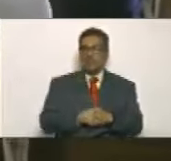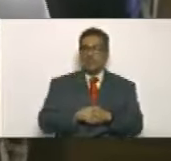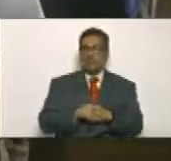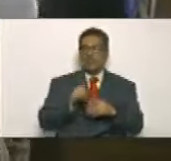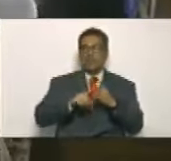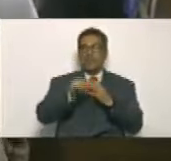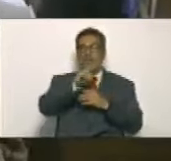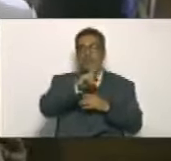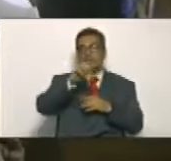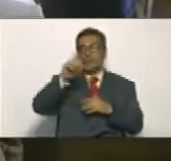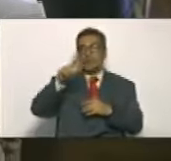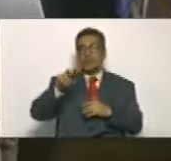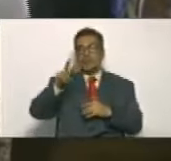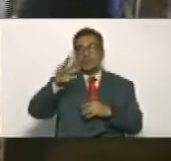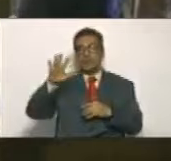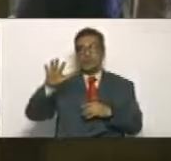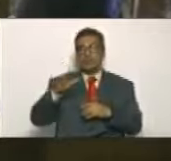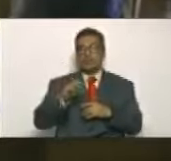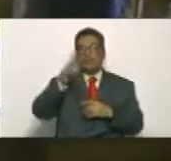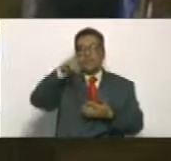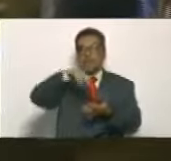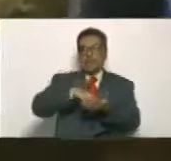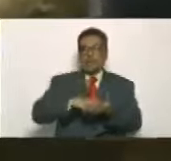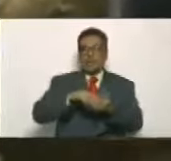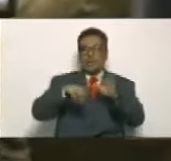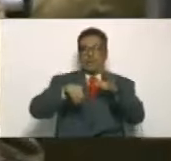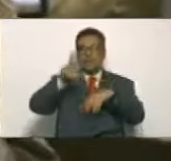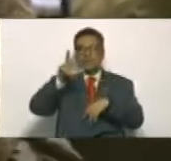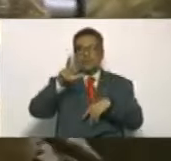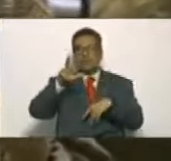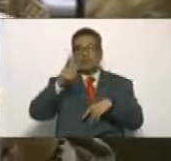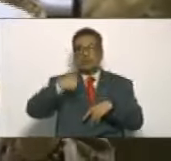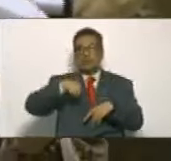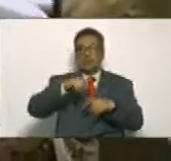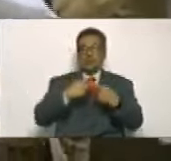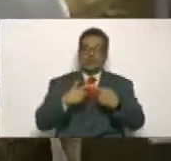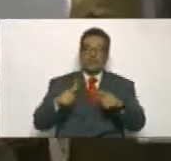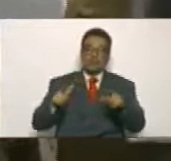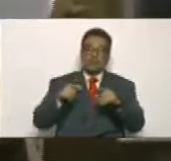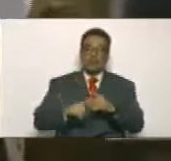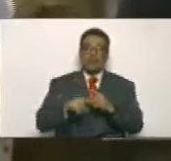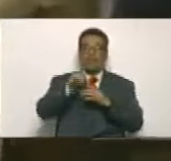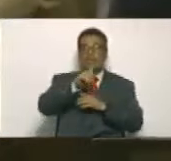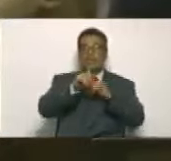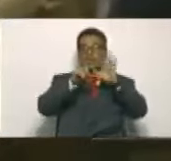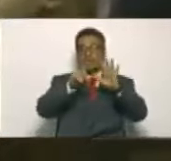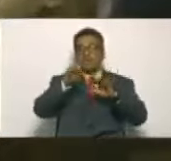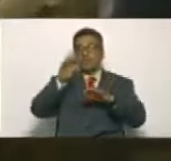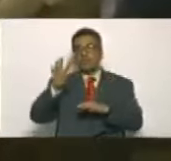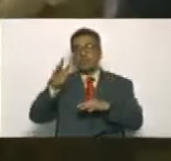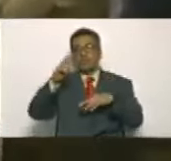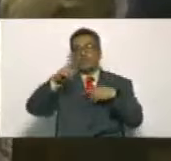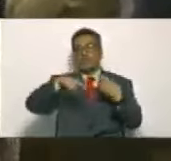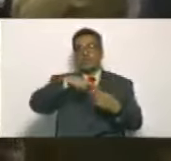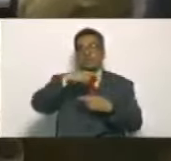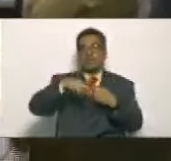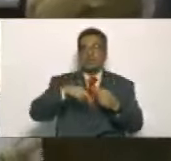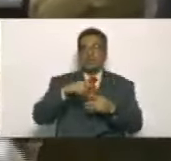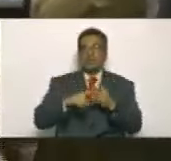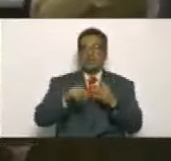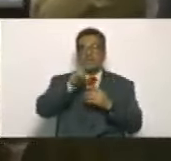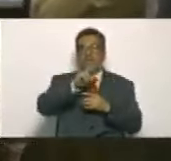del 2025. Año 213 de la independencia, 164 de la revolución